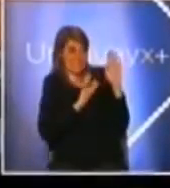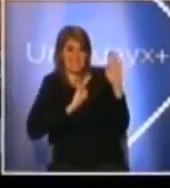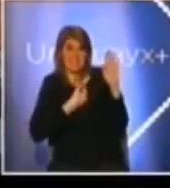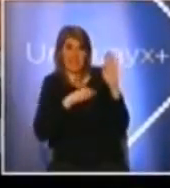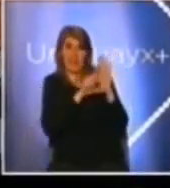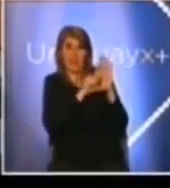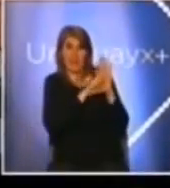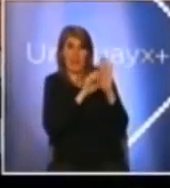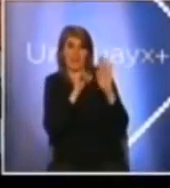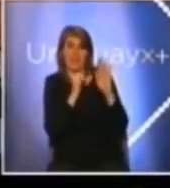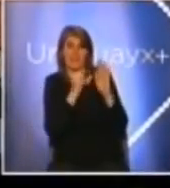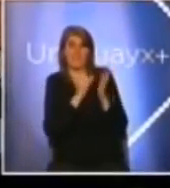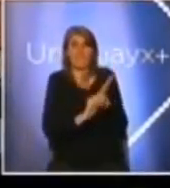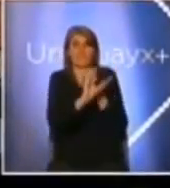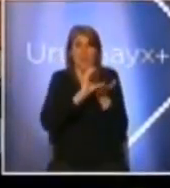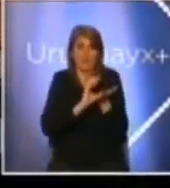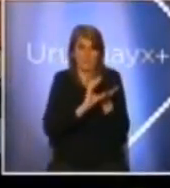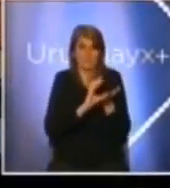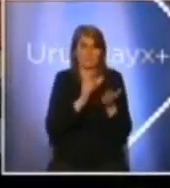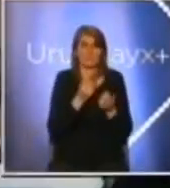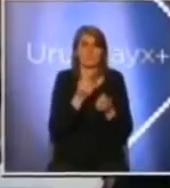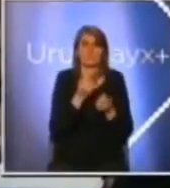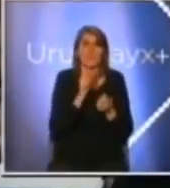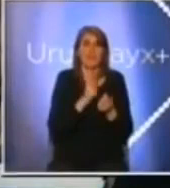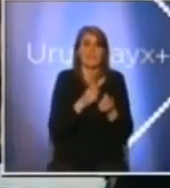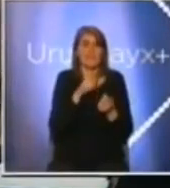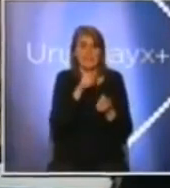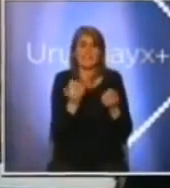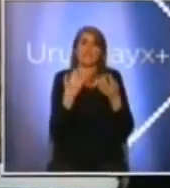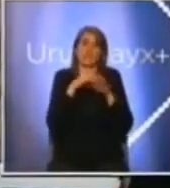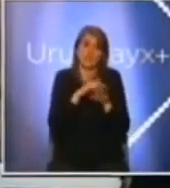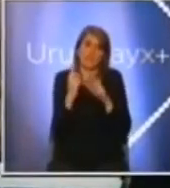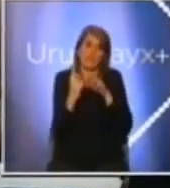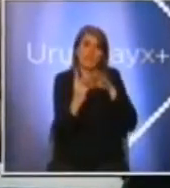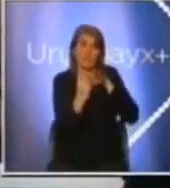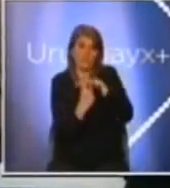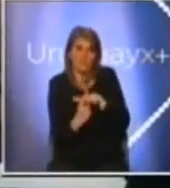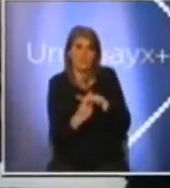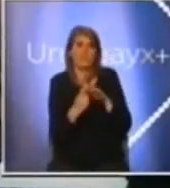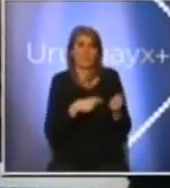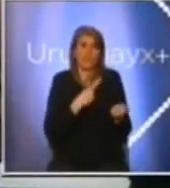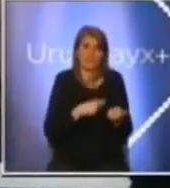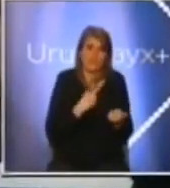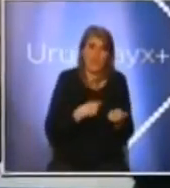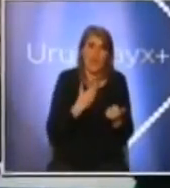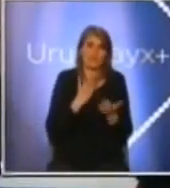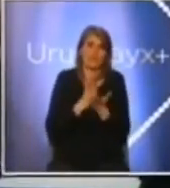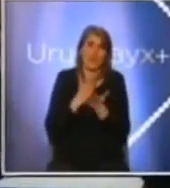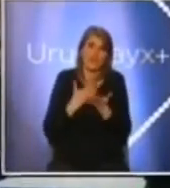desarrollaremos con un carácter inclusivo la economía social y solidaria en su máxima